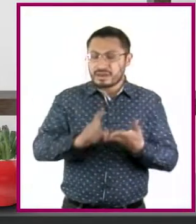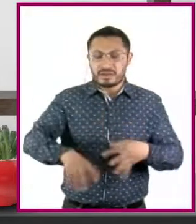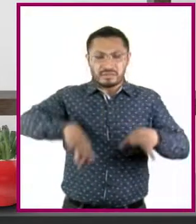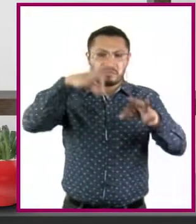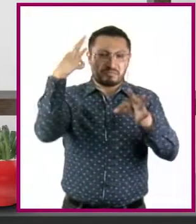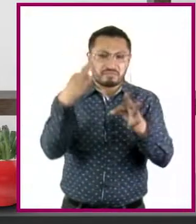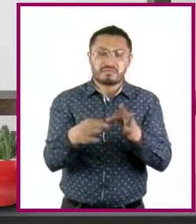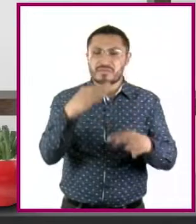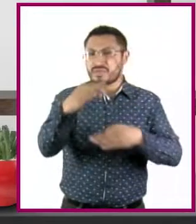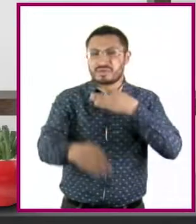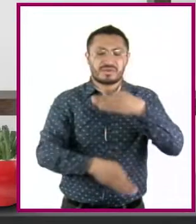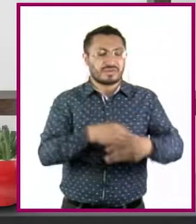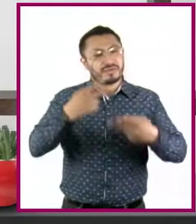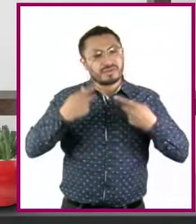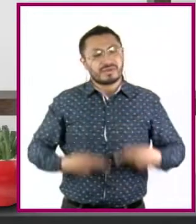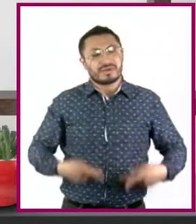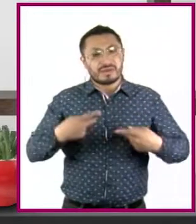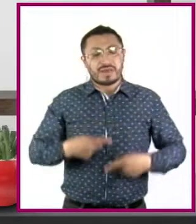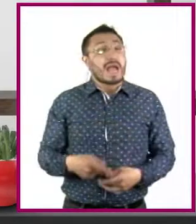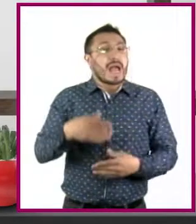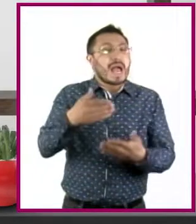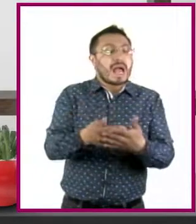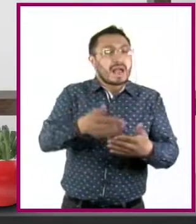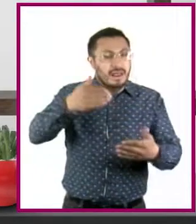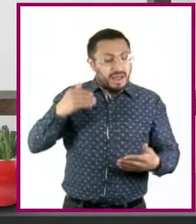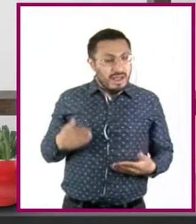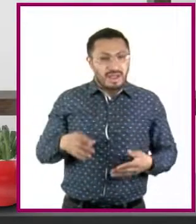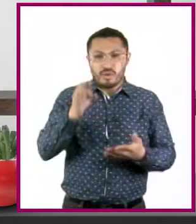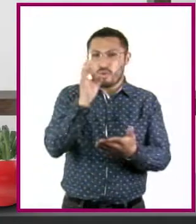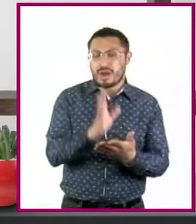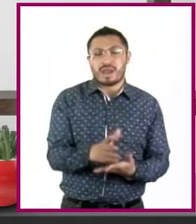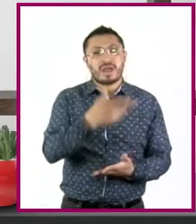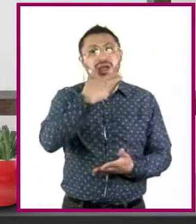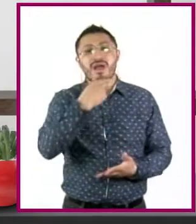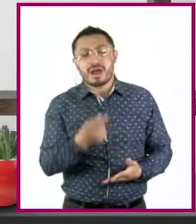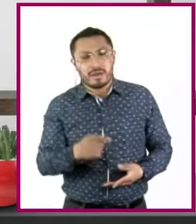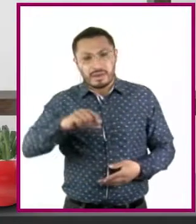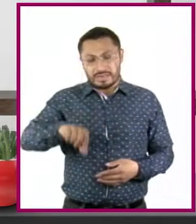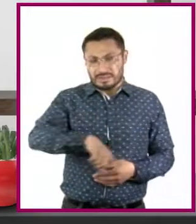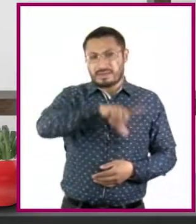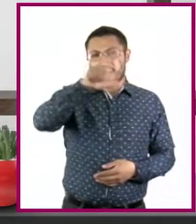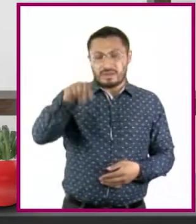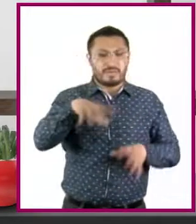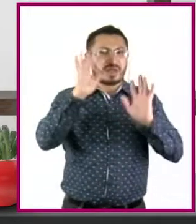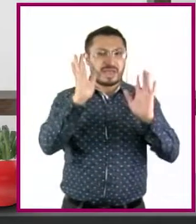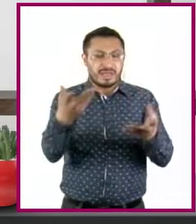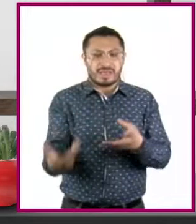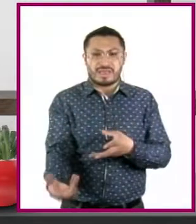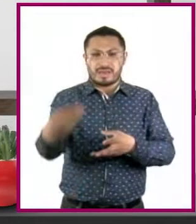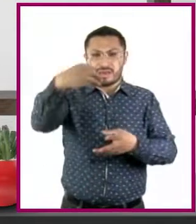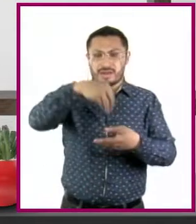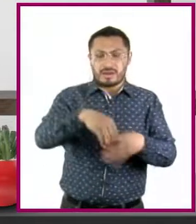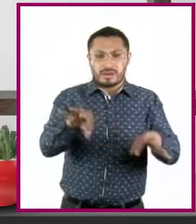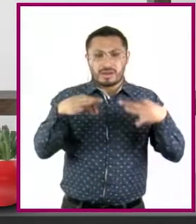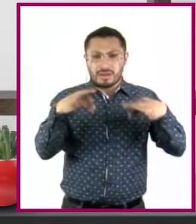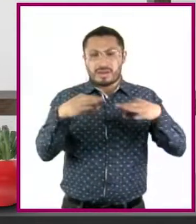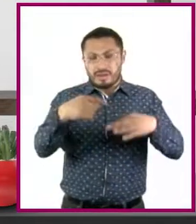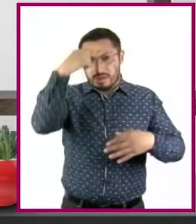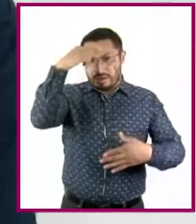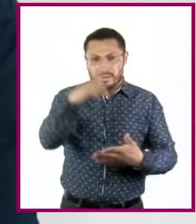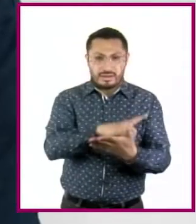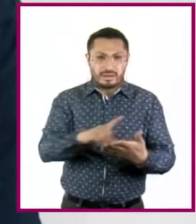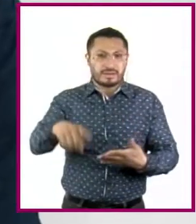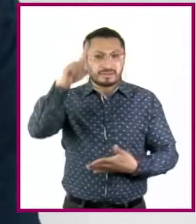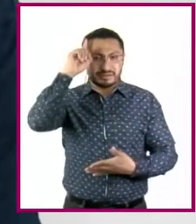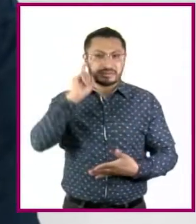gozaban todos los individuos, aunque al principio se refería solo a los hombres y posteriormente se incluiría una declaración de los derechos de la